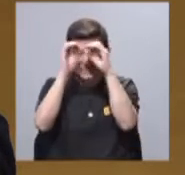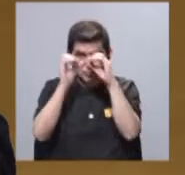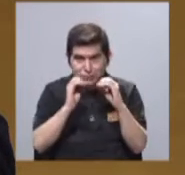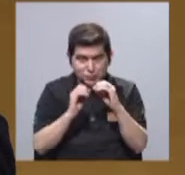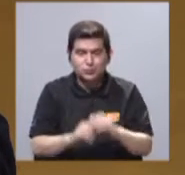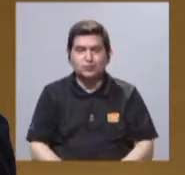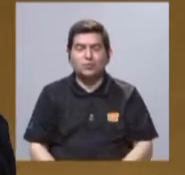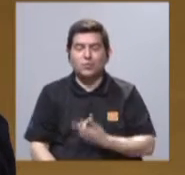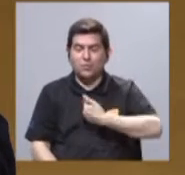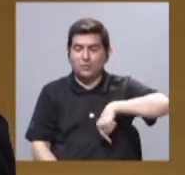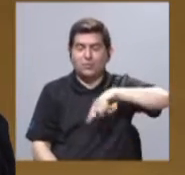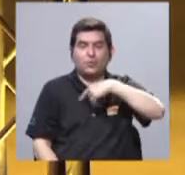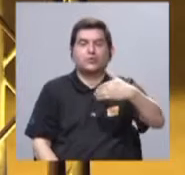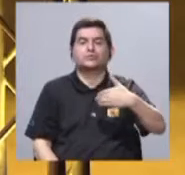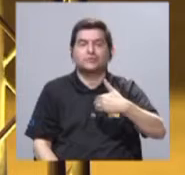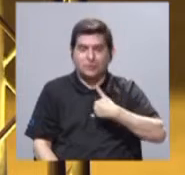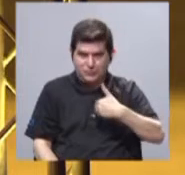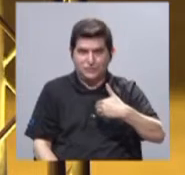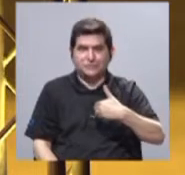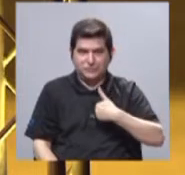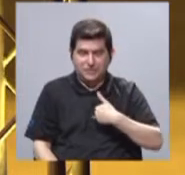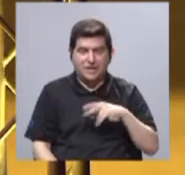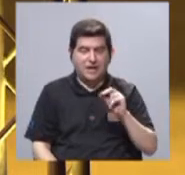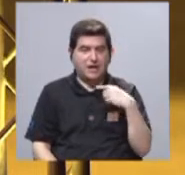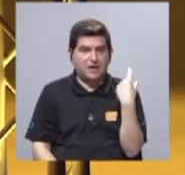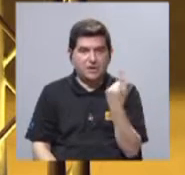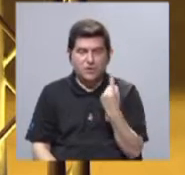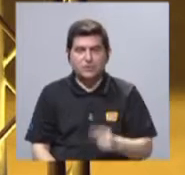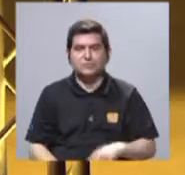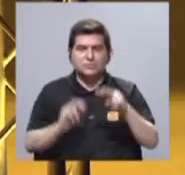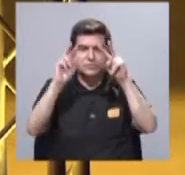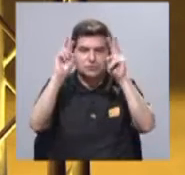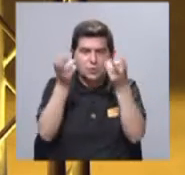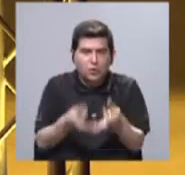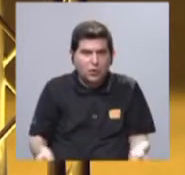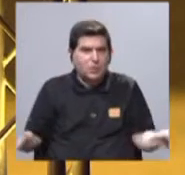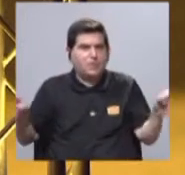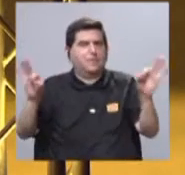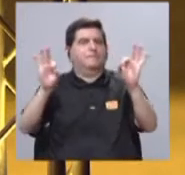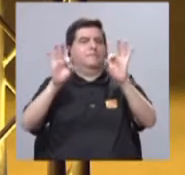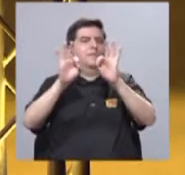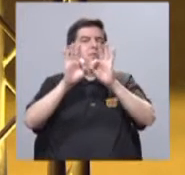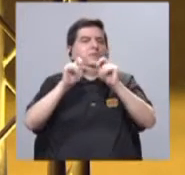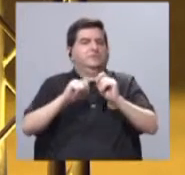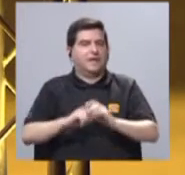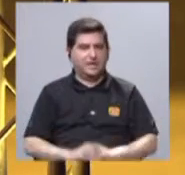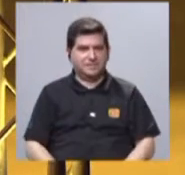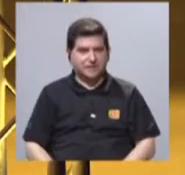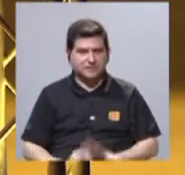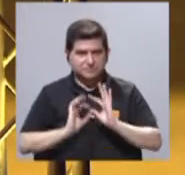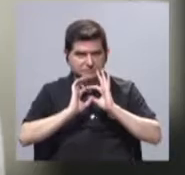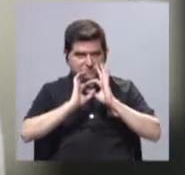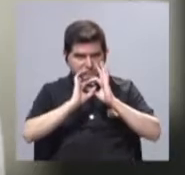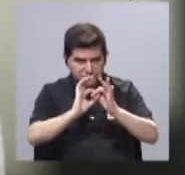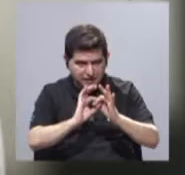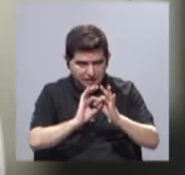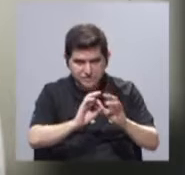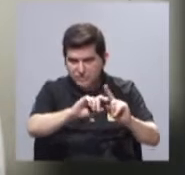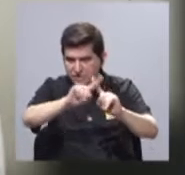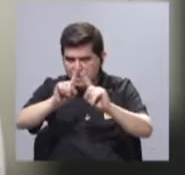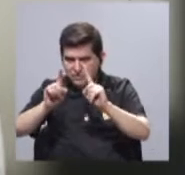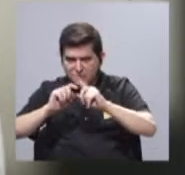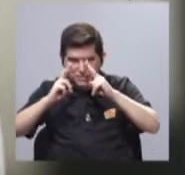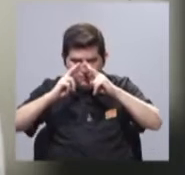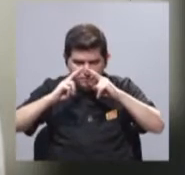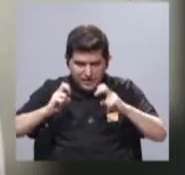que tuvimos no sólo sobre los temas importantes de los